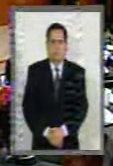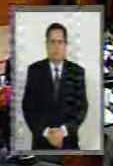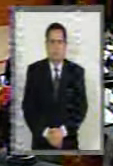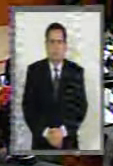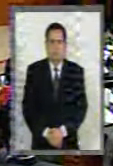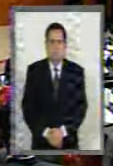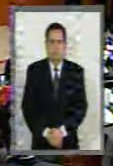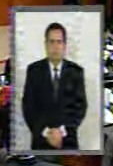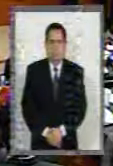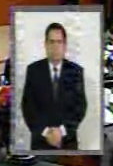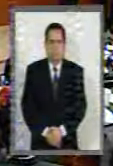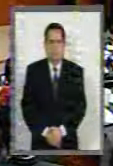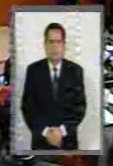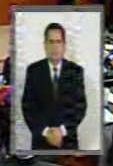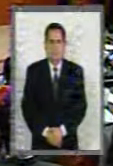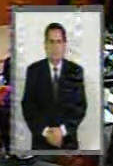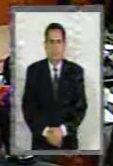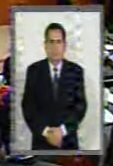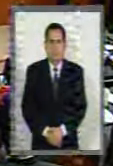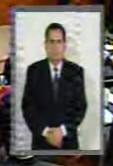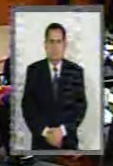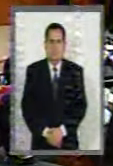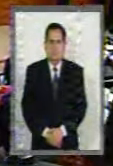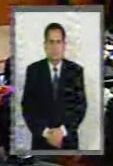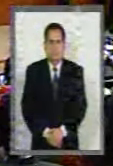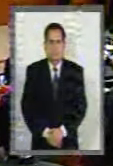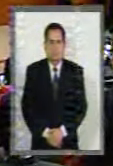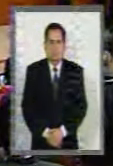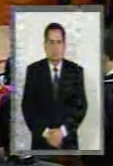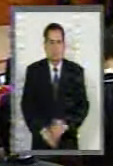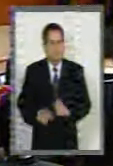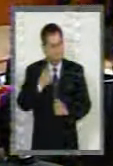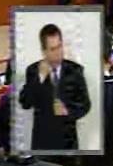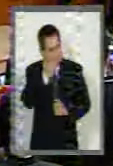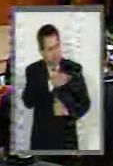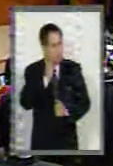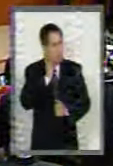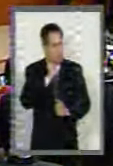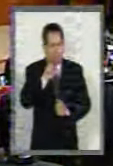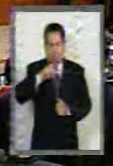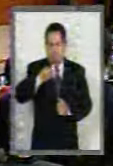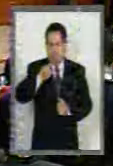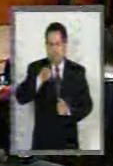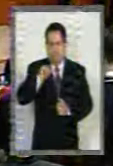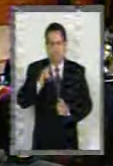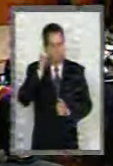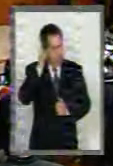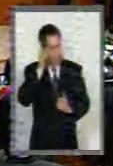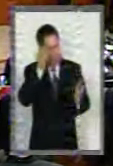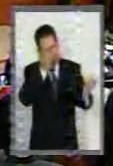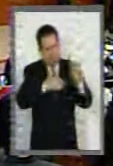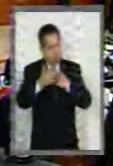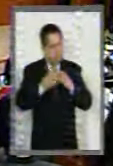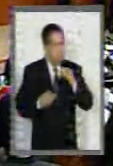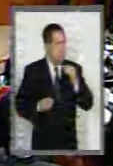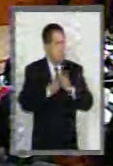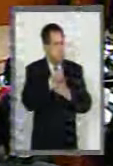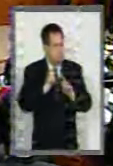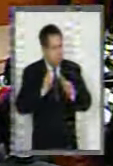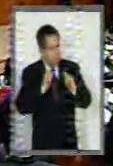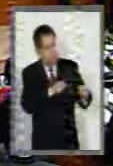Si quieren, hablo desde este. Bien, para desearle a la senadora Ana Lilia Herrera éxito en las nuevas